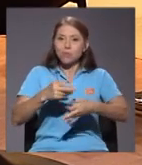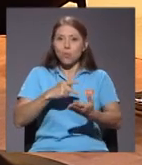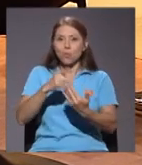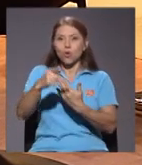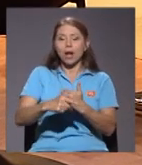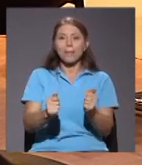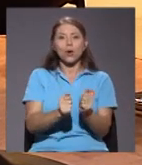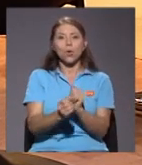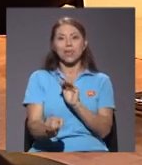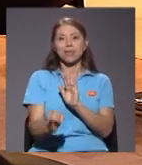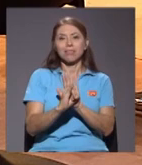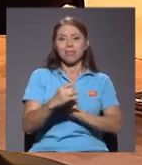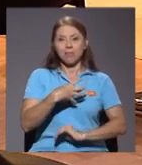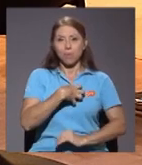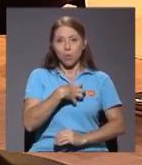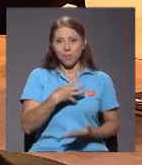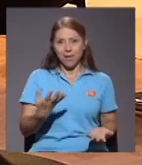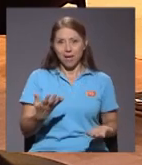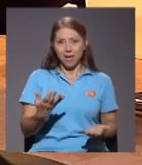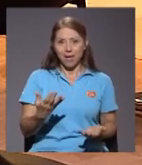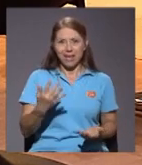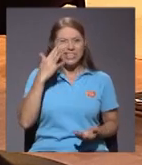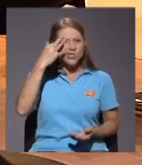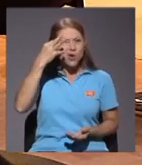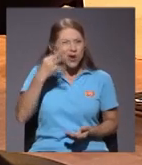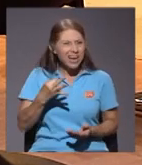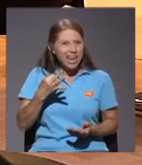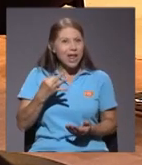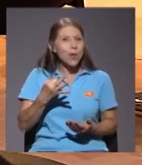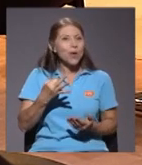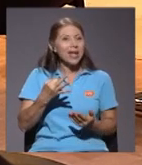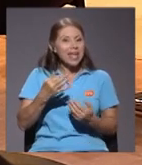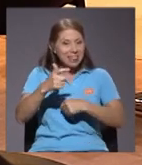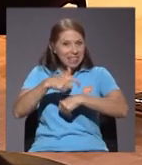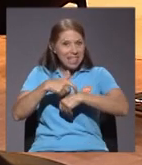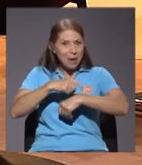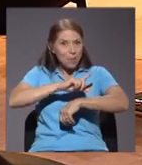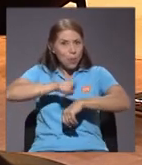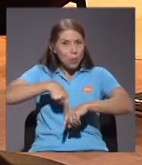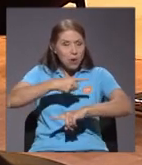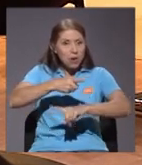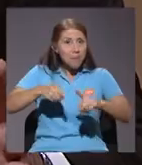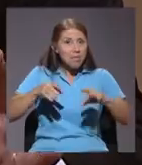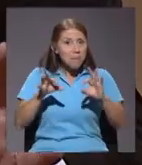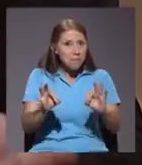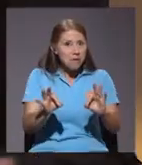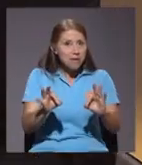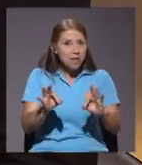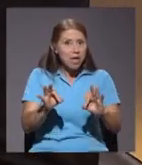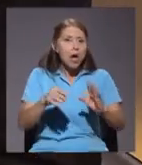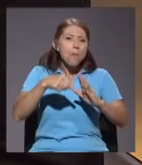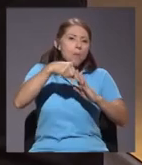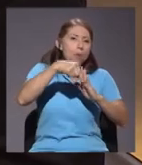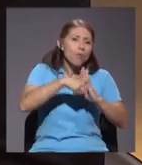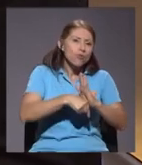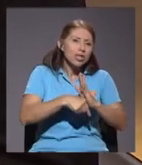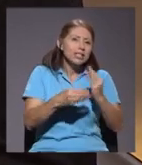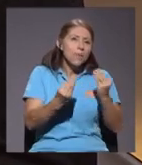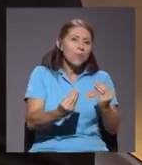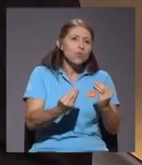de que te permite yo creo que tiene la duración exacta te permite profundizar mucho sin sonar aburrido